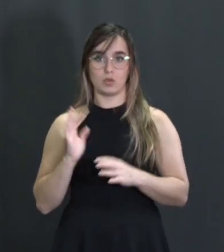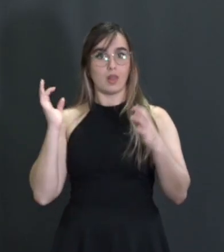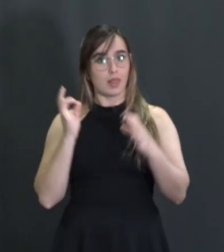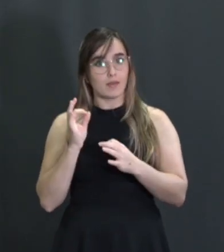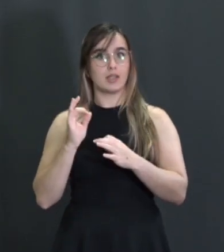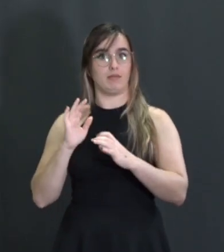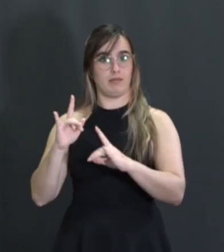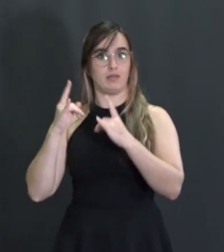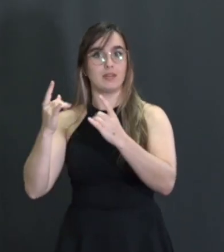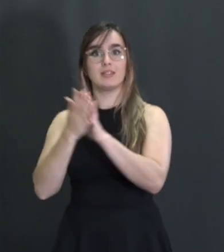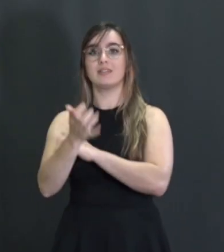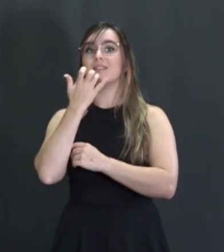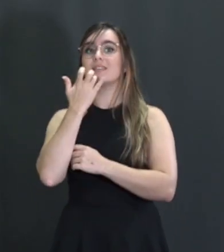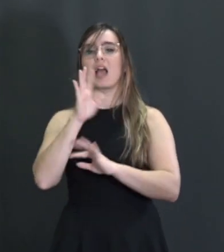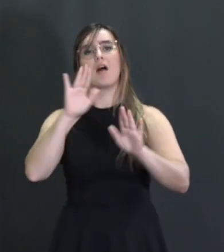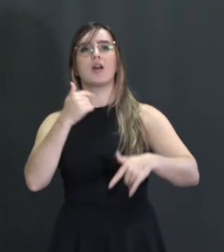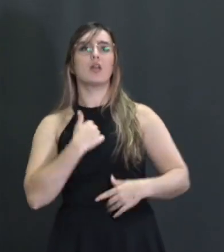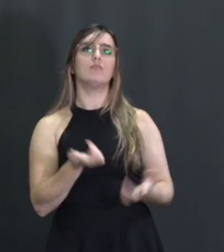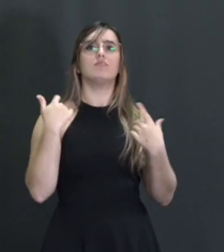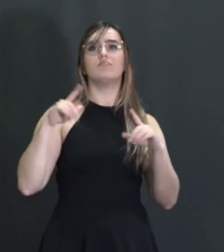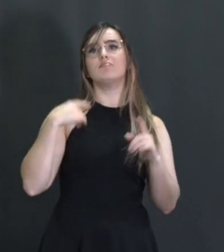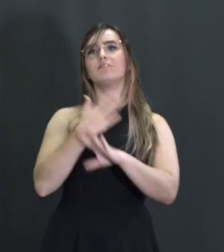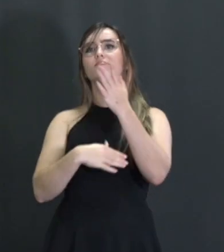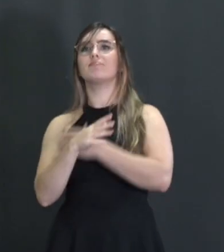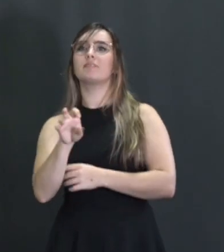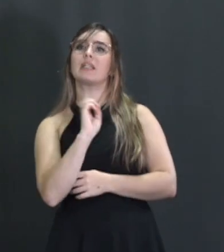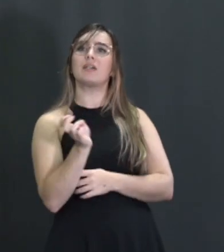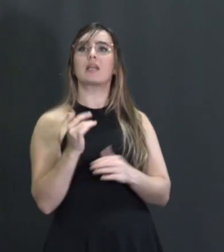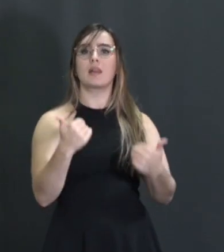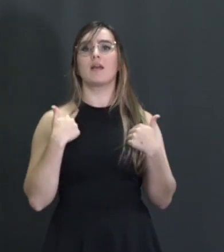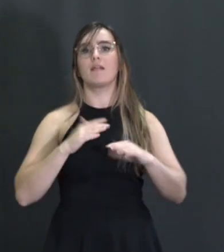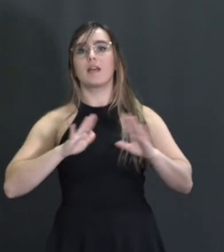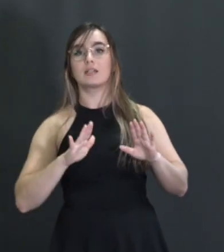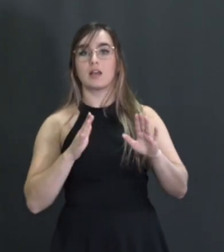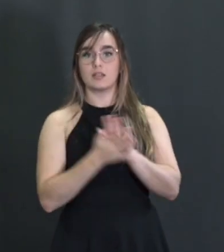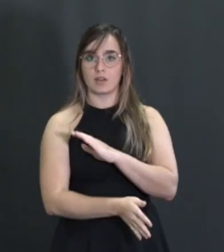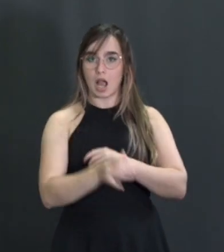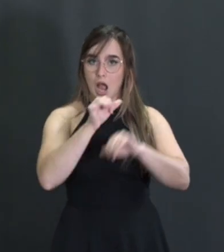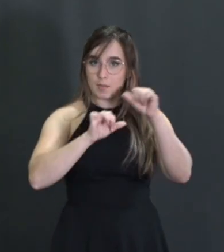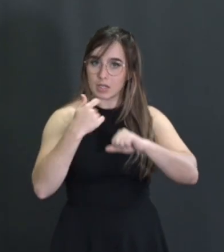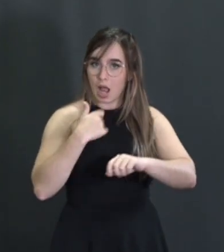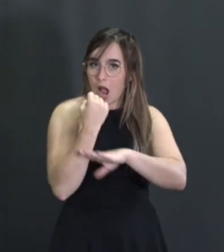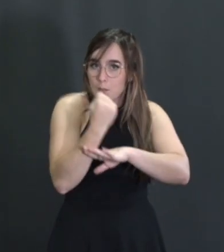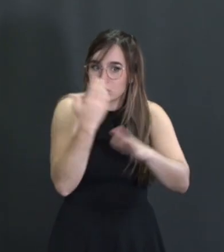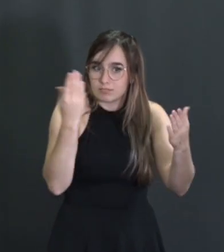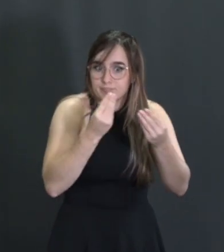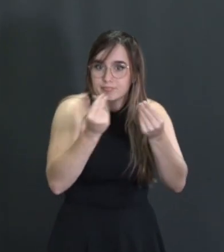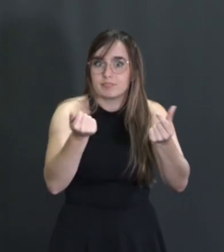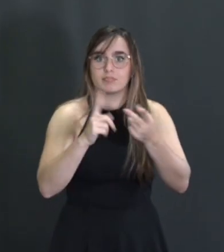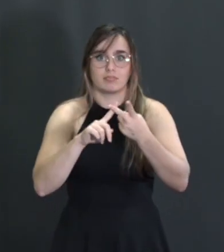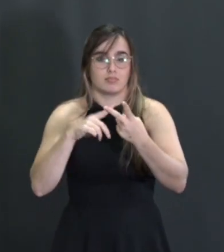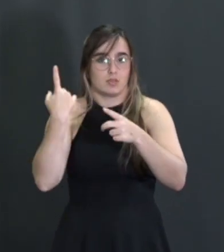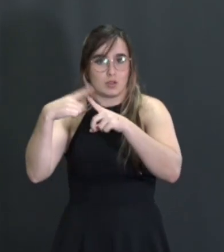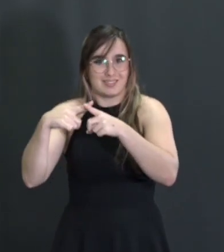convierte en un totum revolutum de diversidad, desaparecen los apoyos y desaparece el presupuesto. Por tanto,